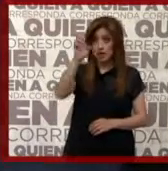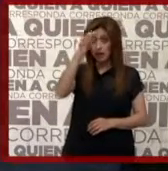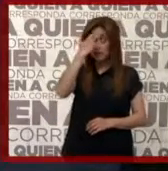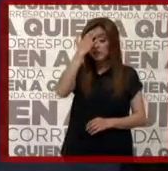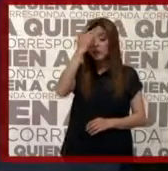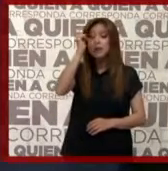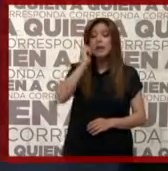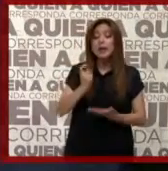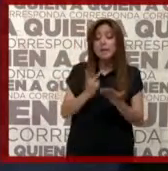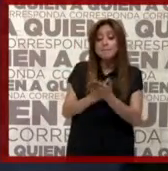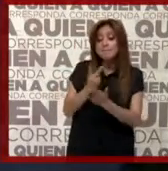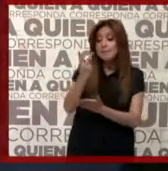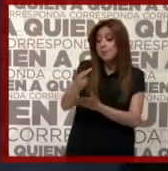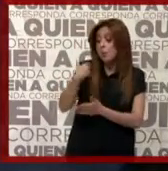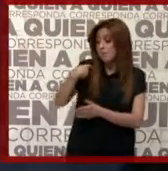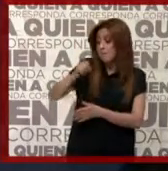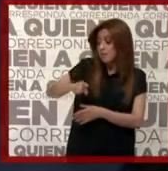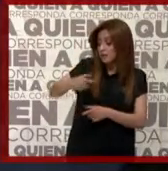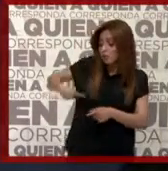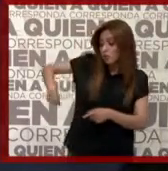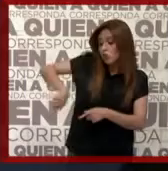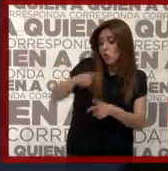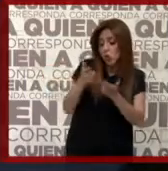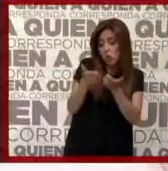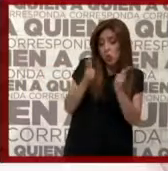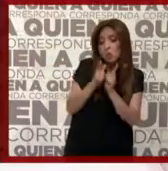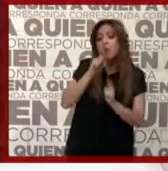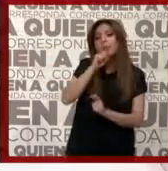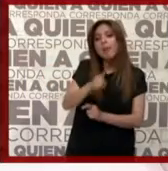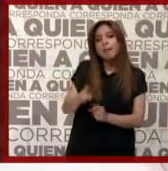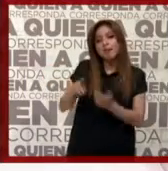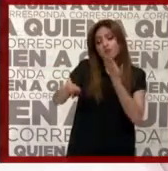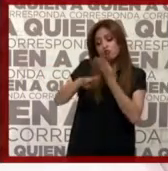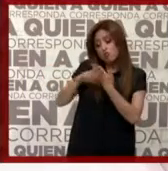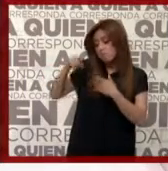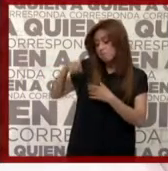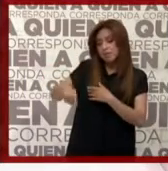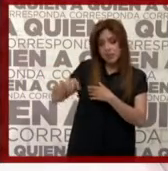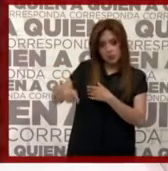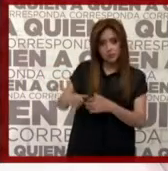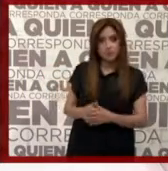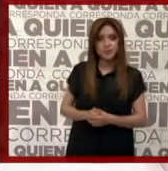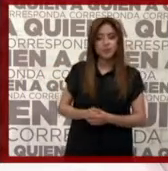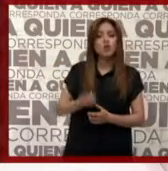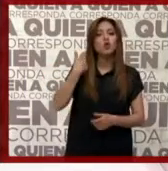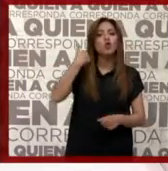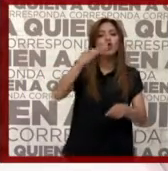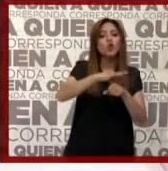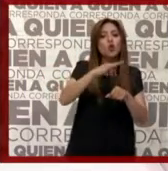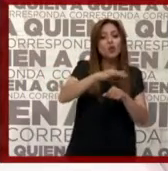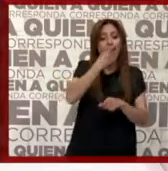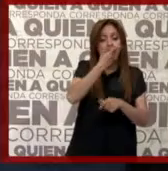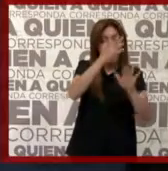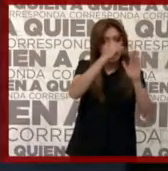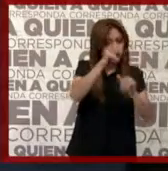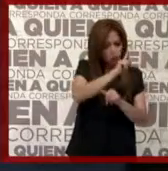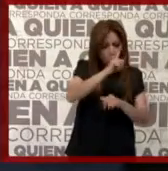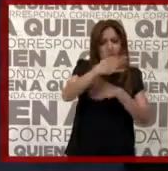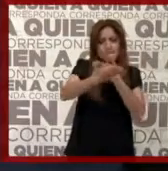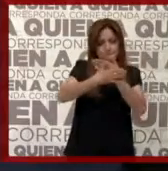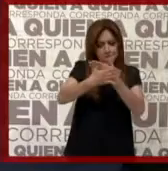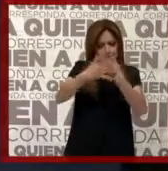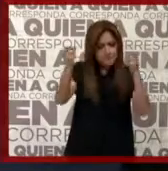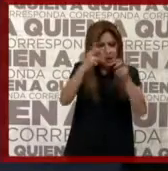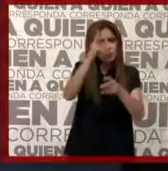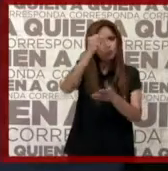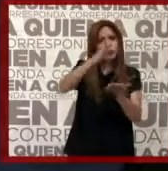es el de tu gremio y también el peor juicio si existe el bardo doctor que un 71 hasta luego nada más te agradezco que hayas tomado